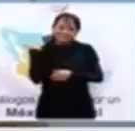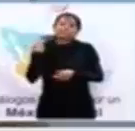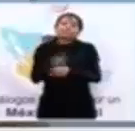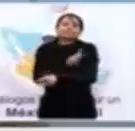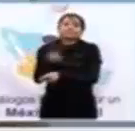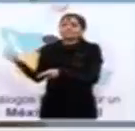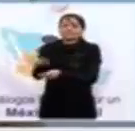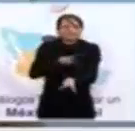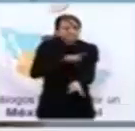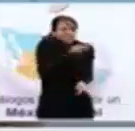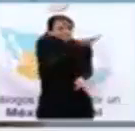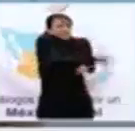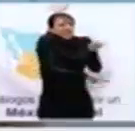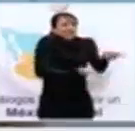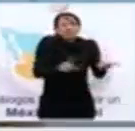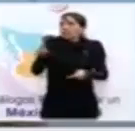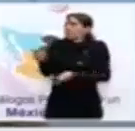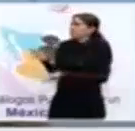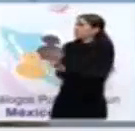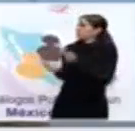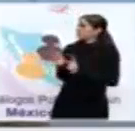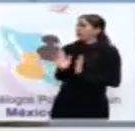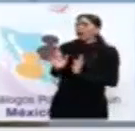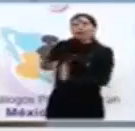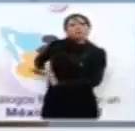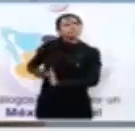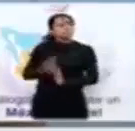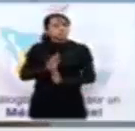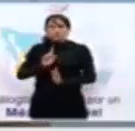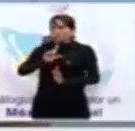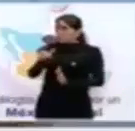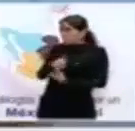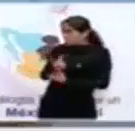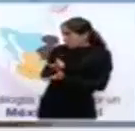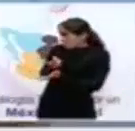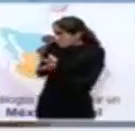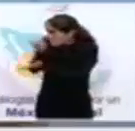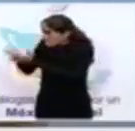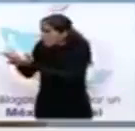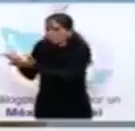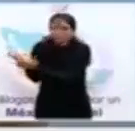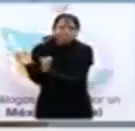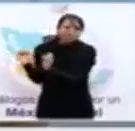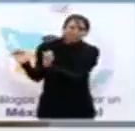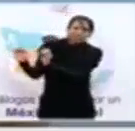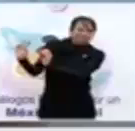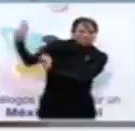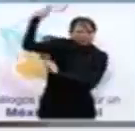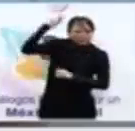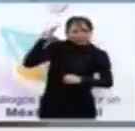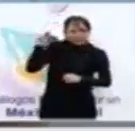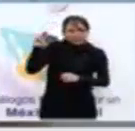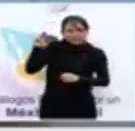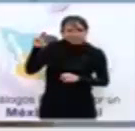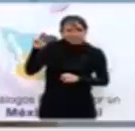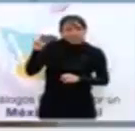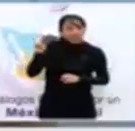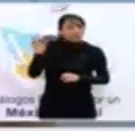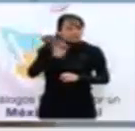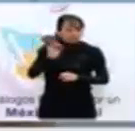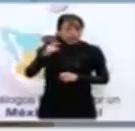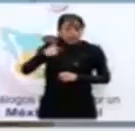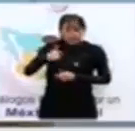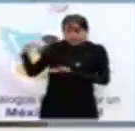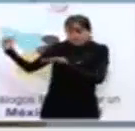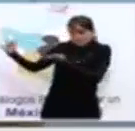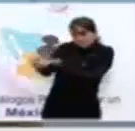eres el no pago, ¿no?, digamos, la cultura del no pago. Pues ahora también con los subsidios hemos generado, ¿no? Y entonces si yo me dan un apoyo para hacer